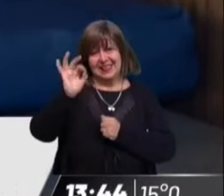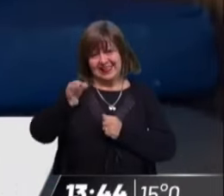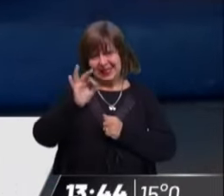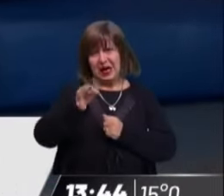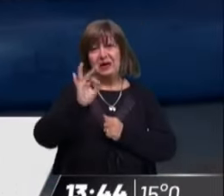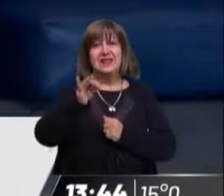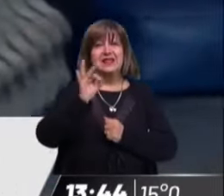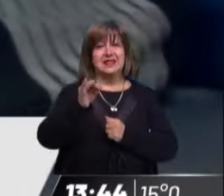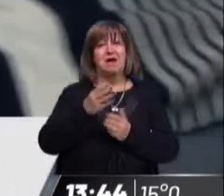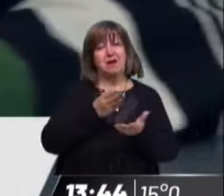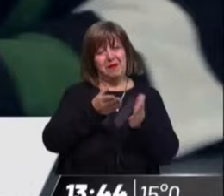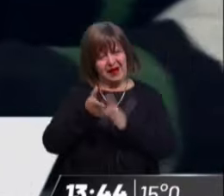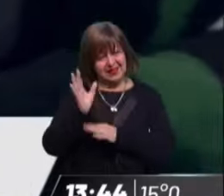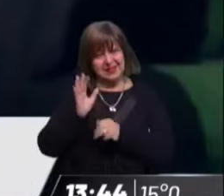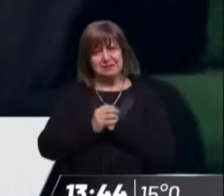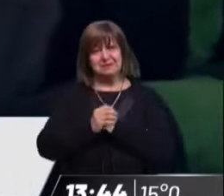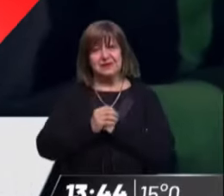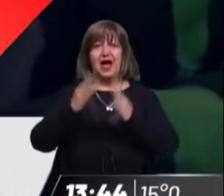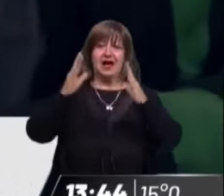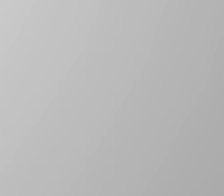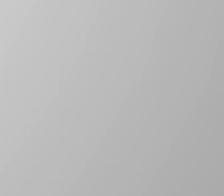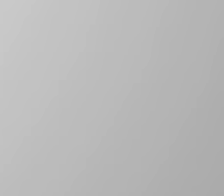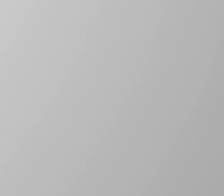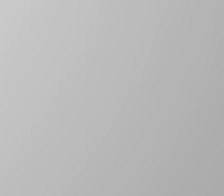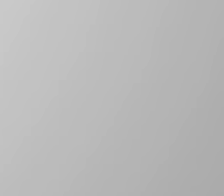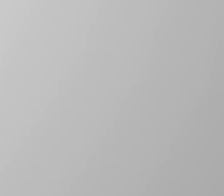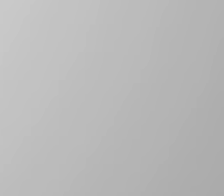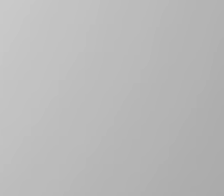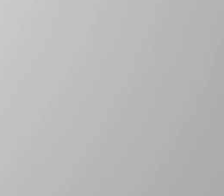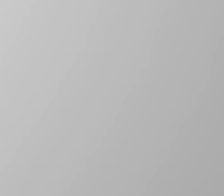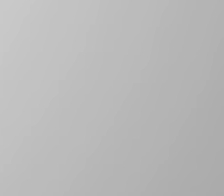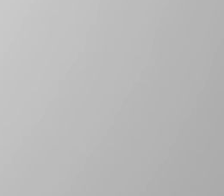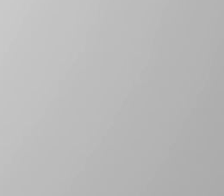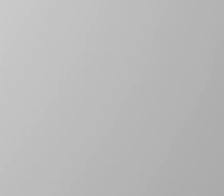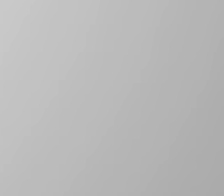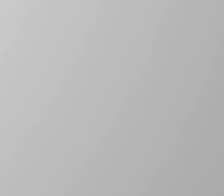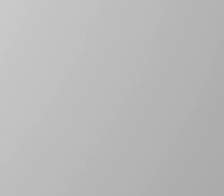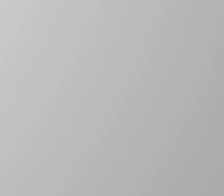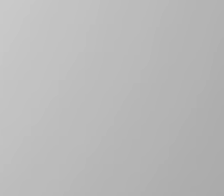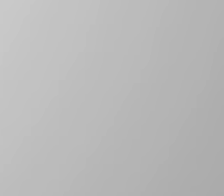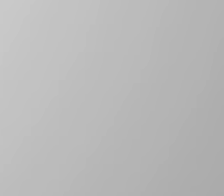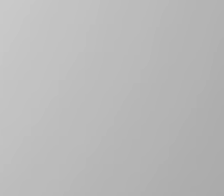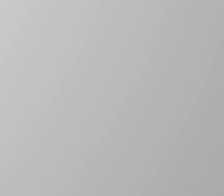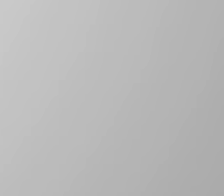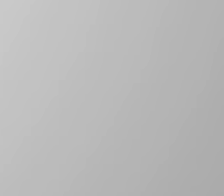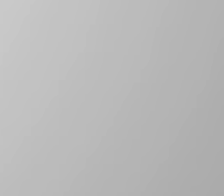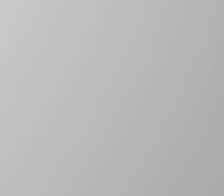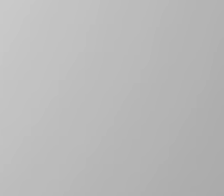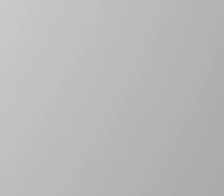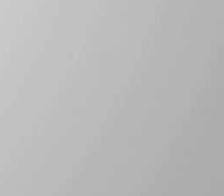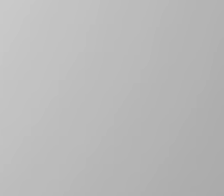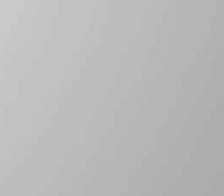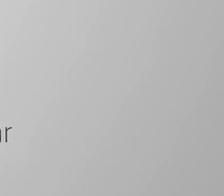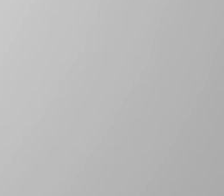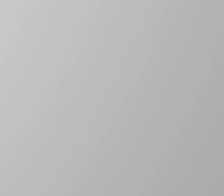lindo. Ahí prendemos un poquito para ver si pueden. Dale, para estar bien de mente y cuerpo. Gracias, Marce. Hasta luego.